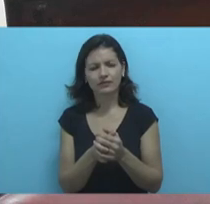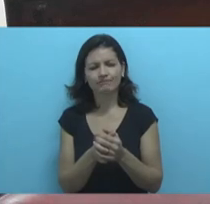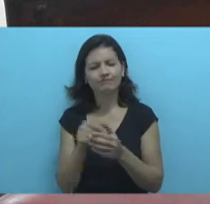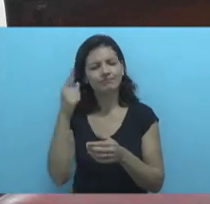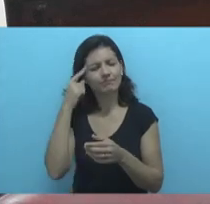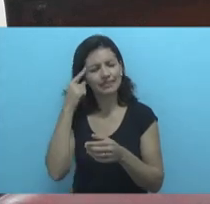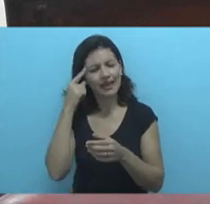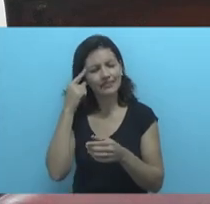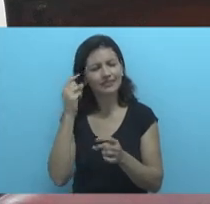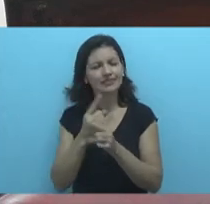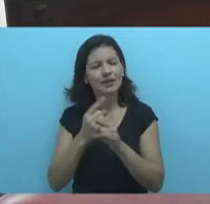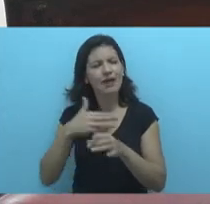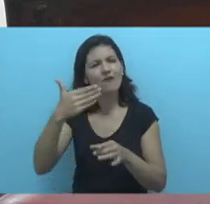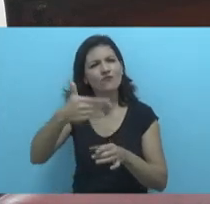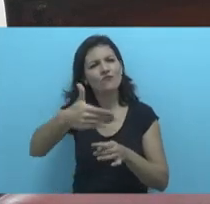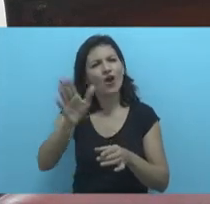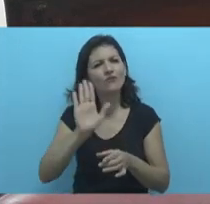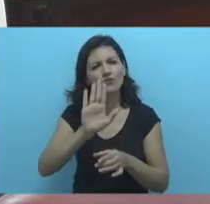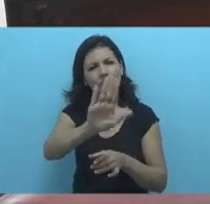pensando permanentemente en lo que venía.